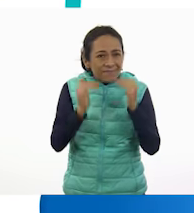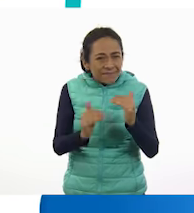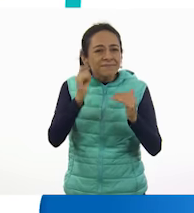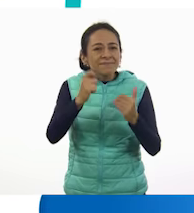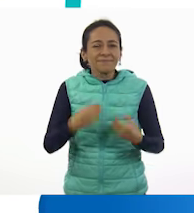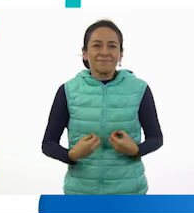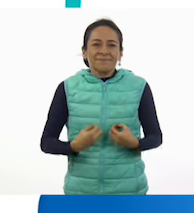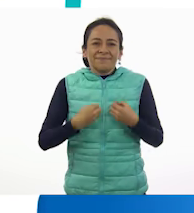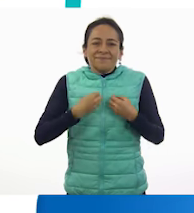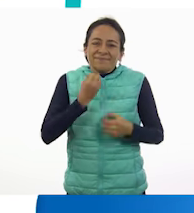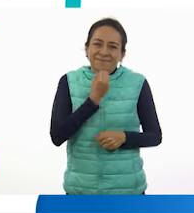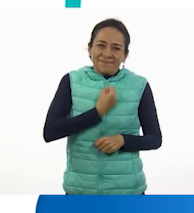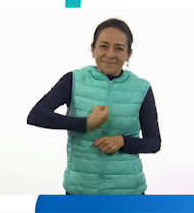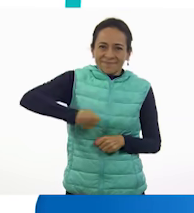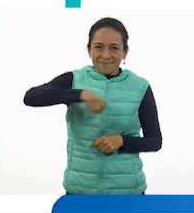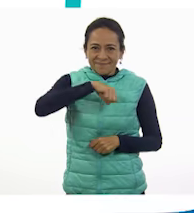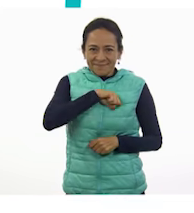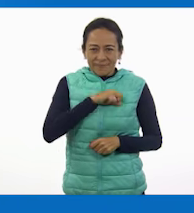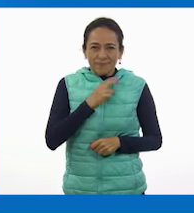saludable.